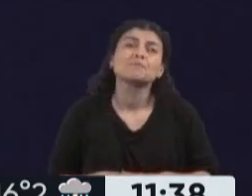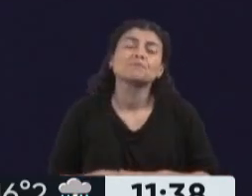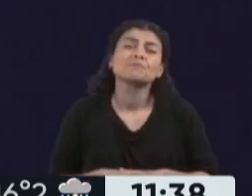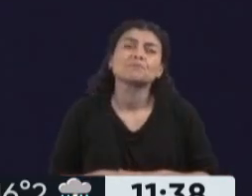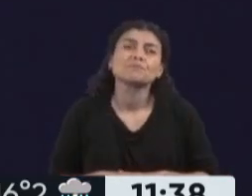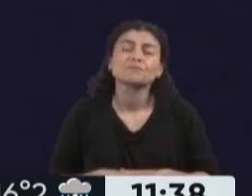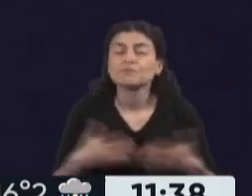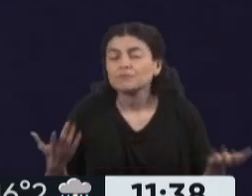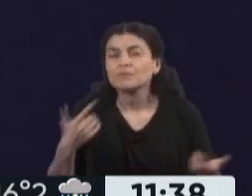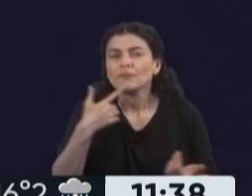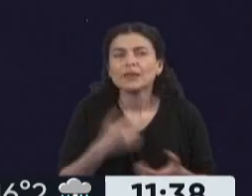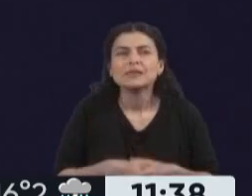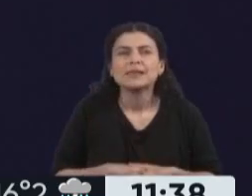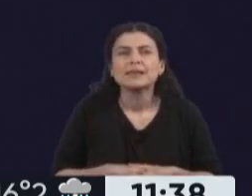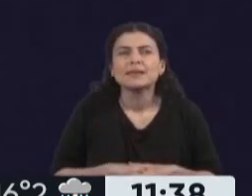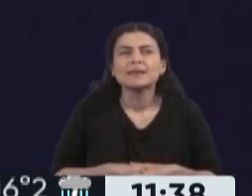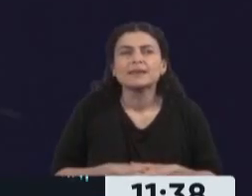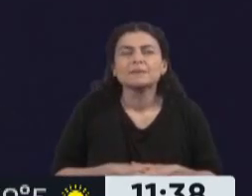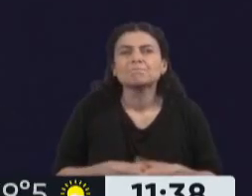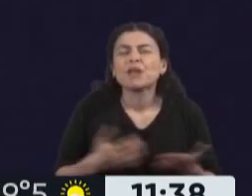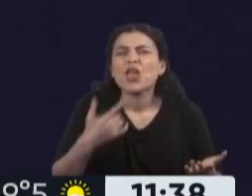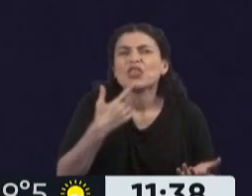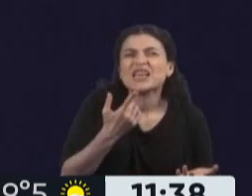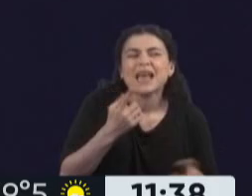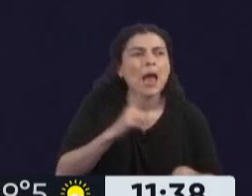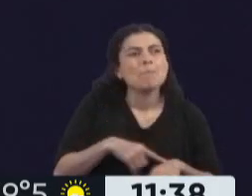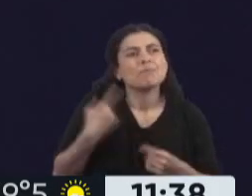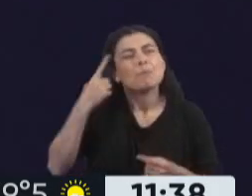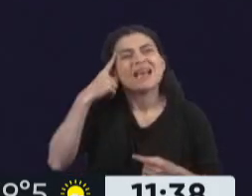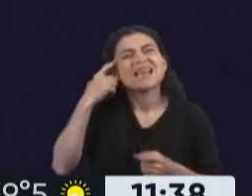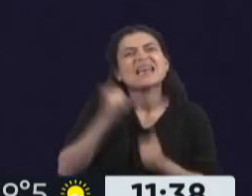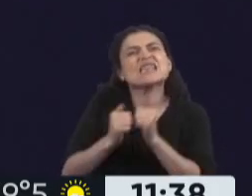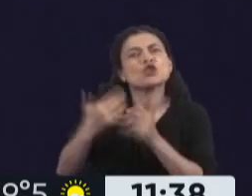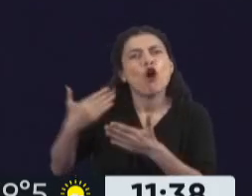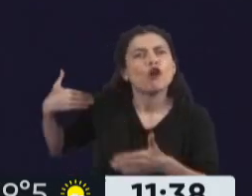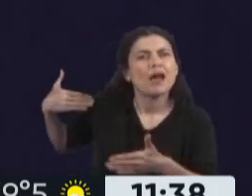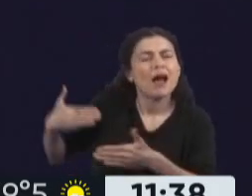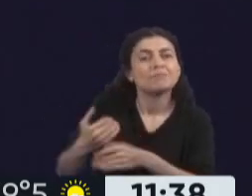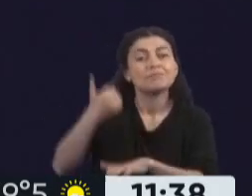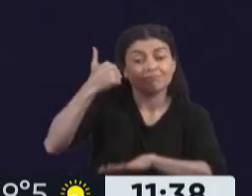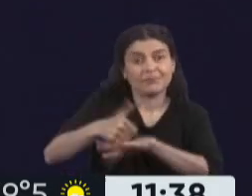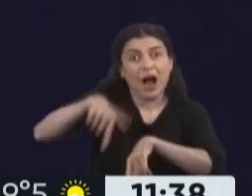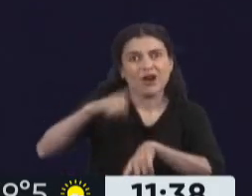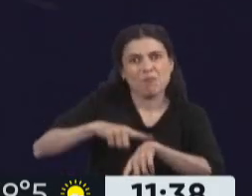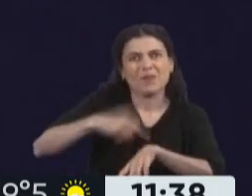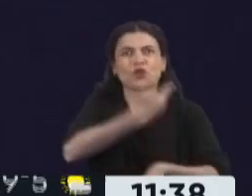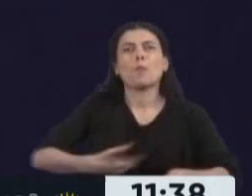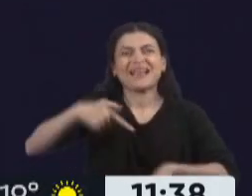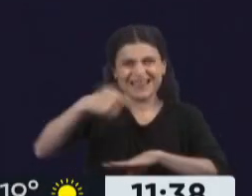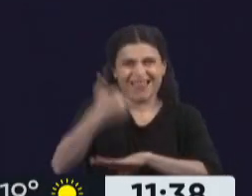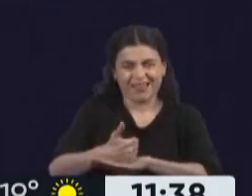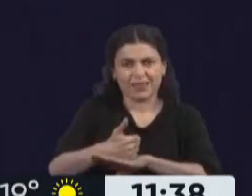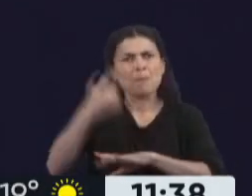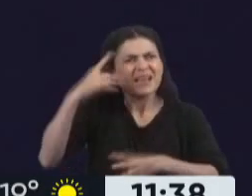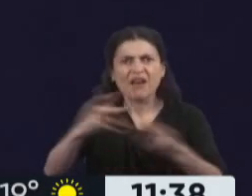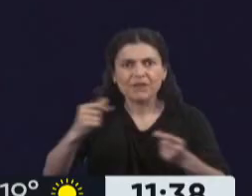el camino el camino no terminó acá, el camino empezó acá. El camino empezó